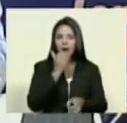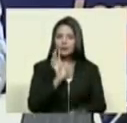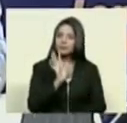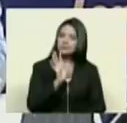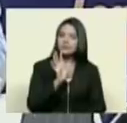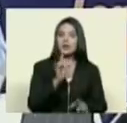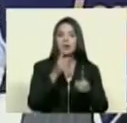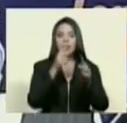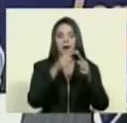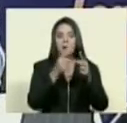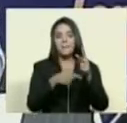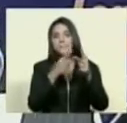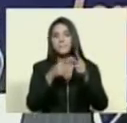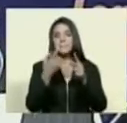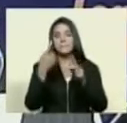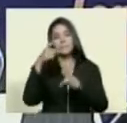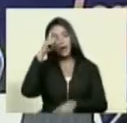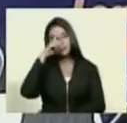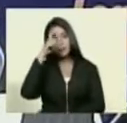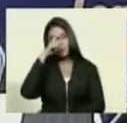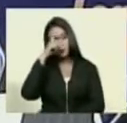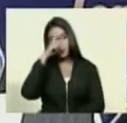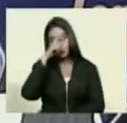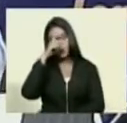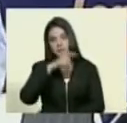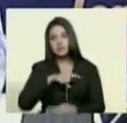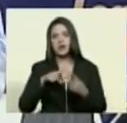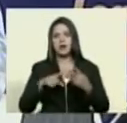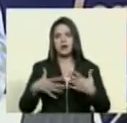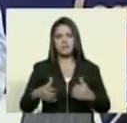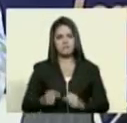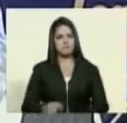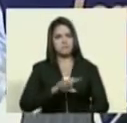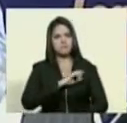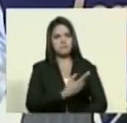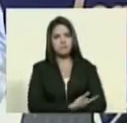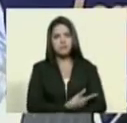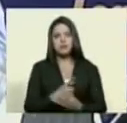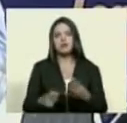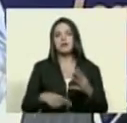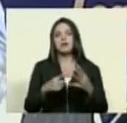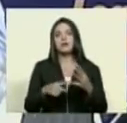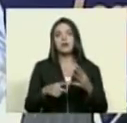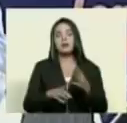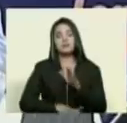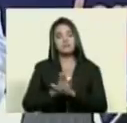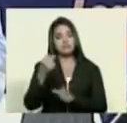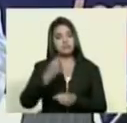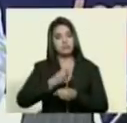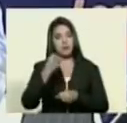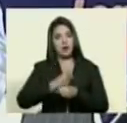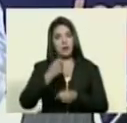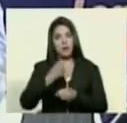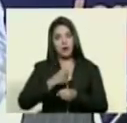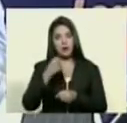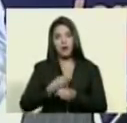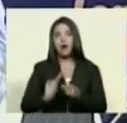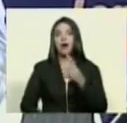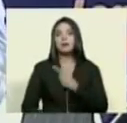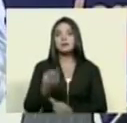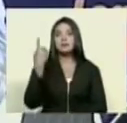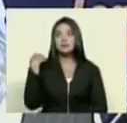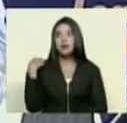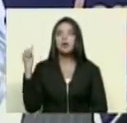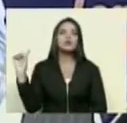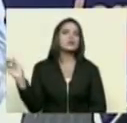la sabiduría, la tenacidad y el desempeño que tuvo ayer